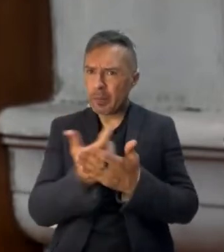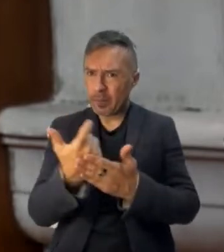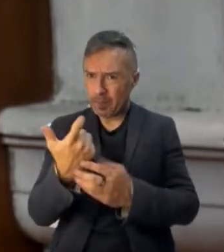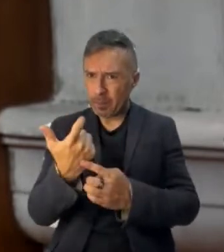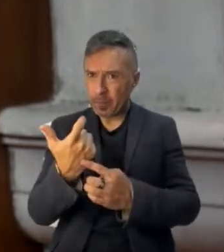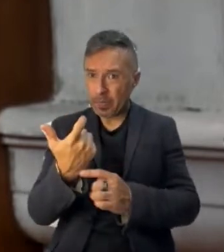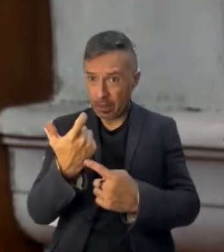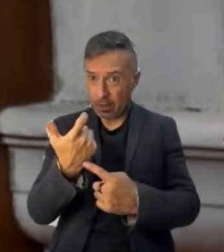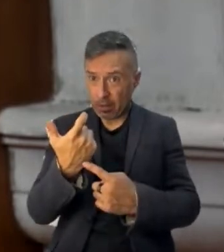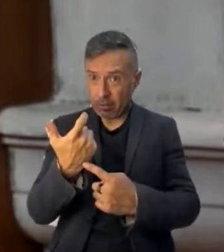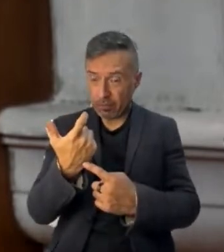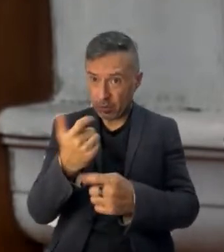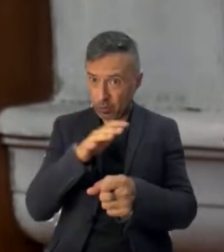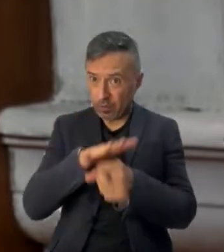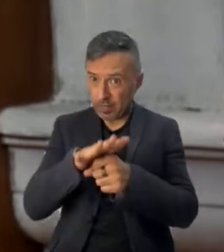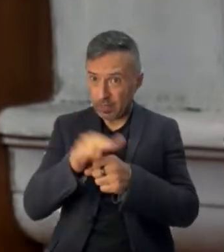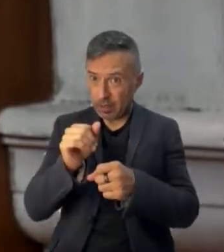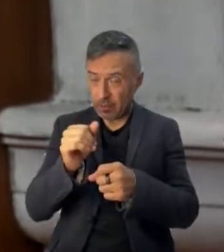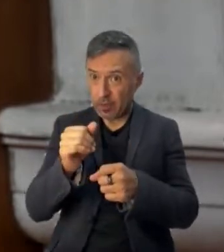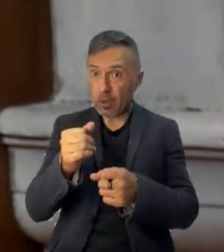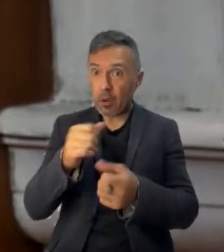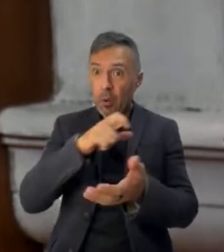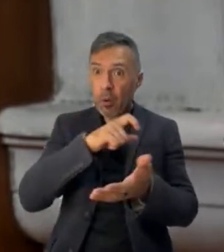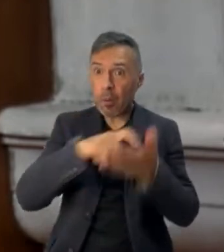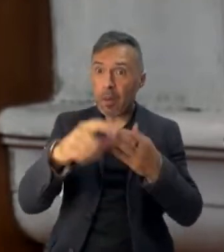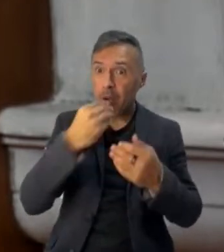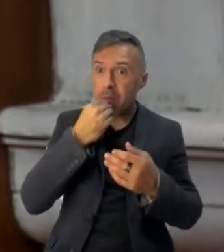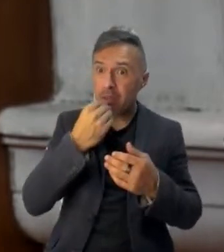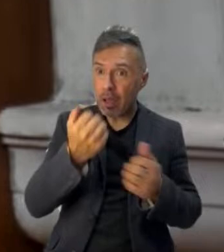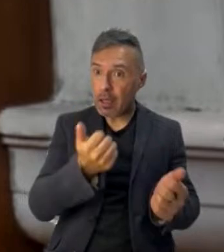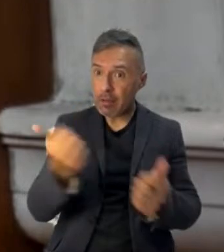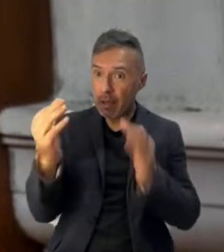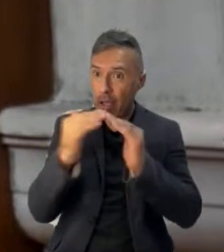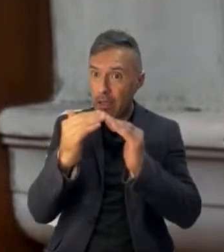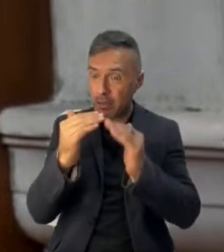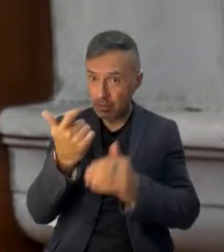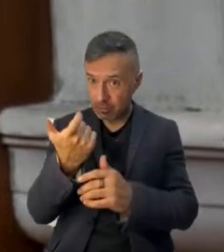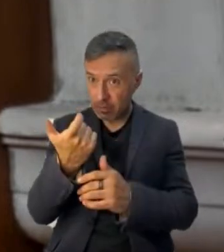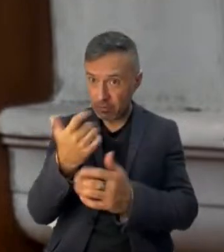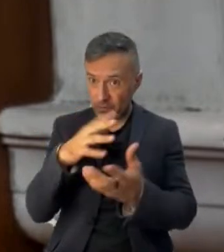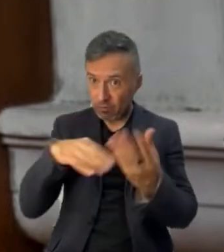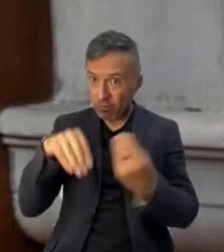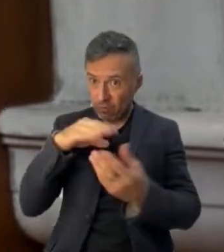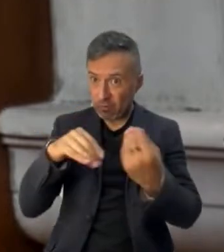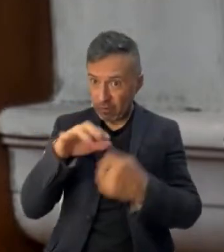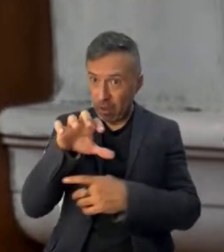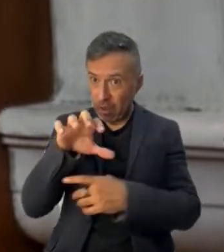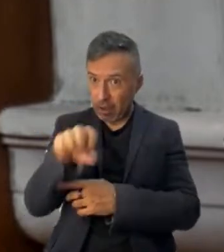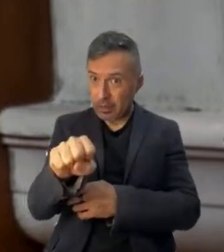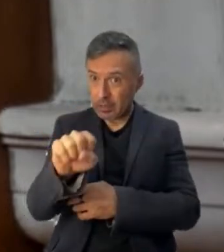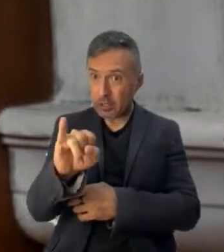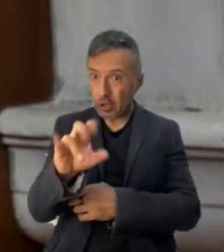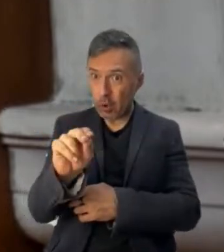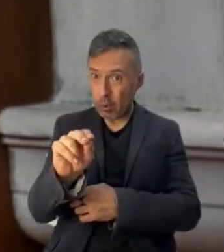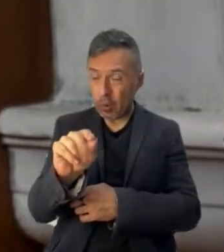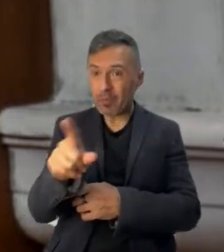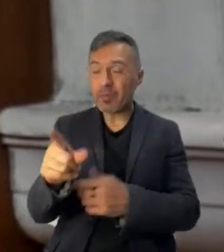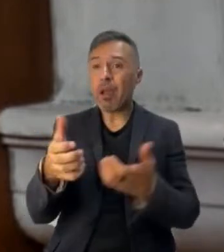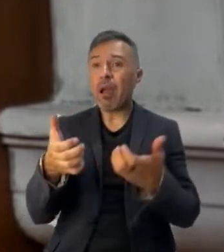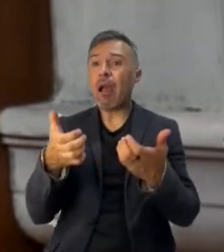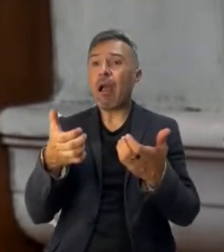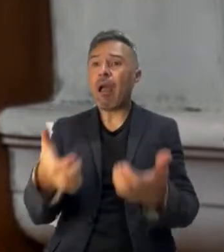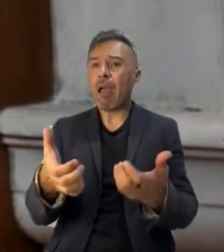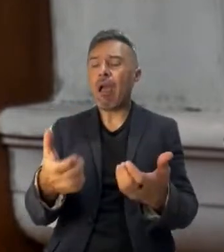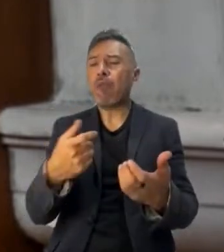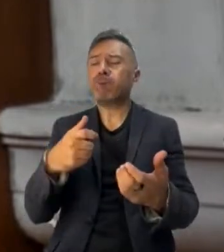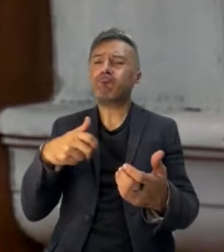casas. Si las avenidas son aptas o no para transitar en ellas. Si la educación